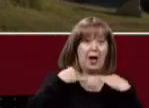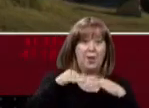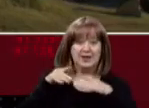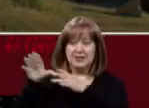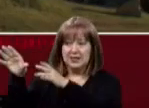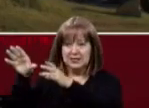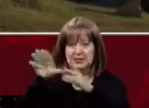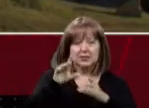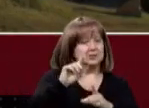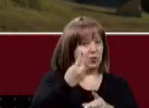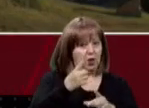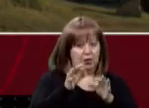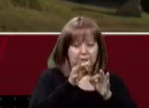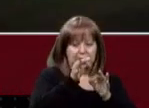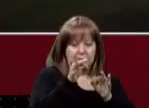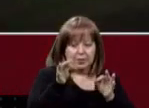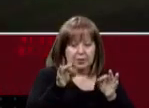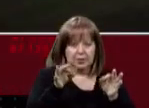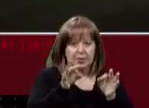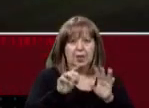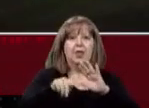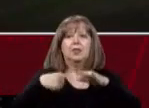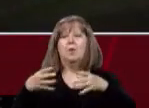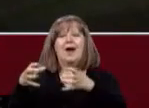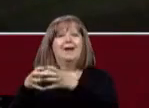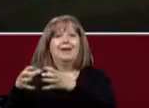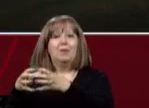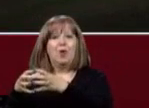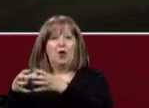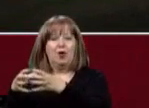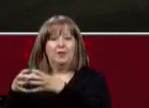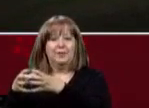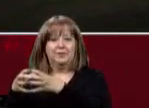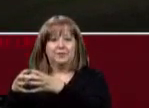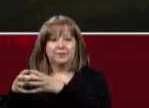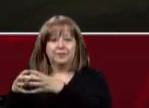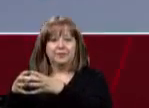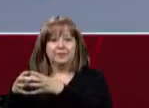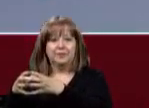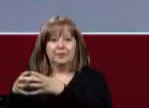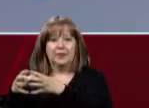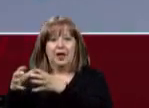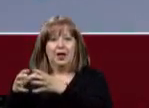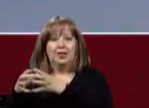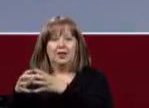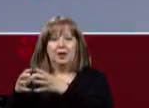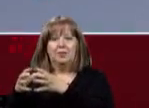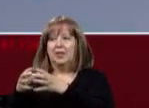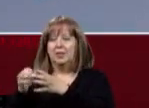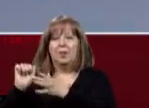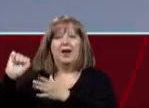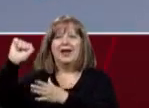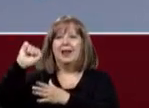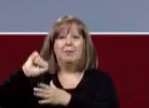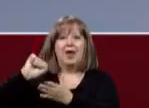cabeza, trabajaría solo. Después hay un equipo que me va a ayudar para la limpieza de toda la escultura,